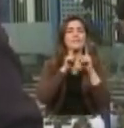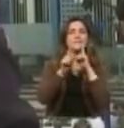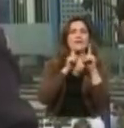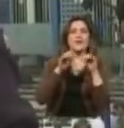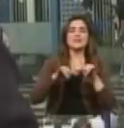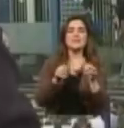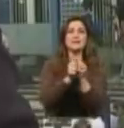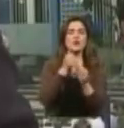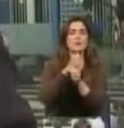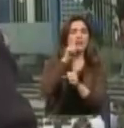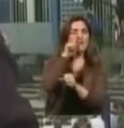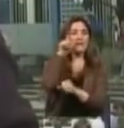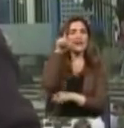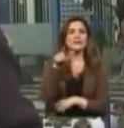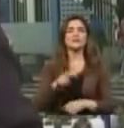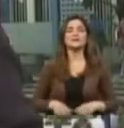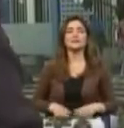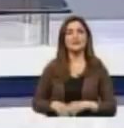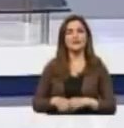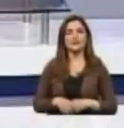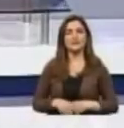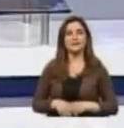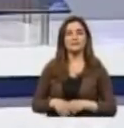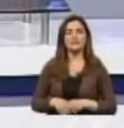con el personal de la Fiscalía General.